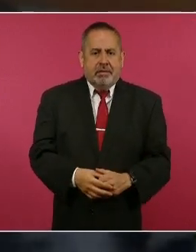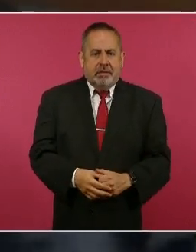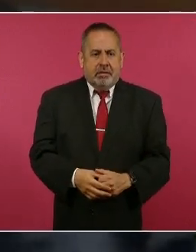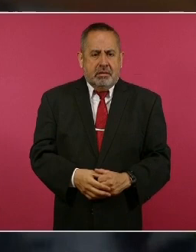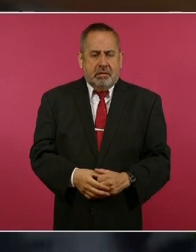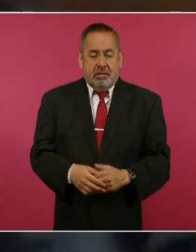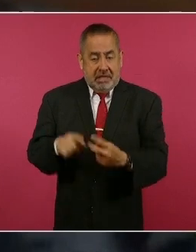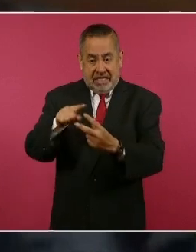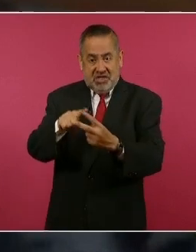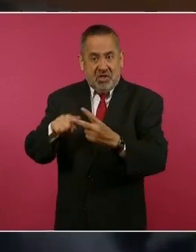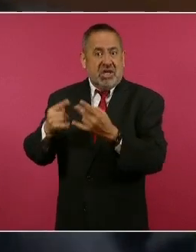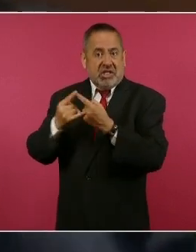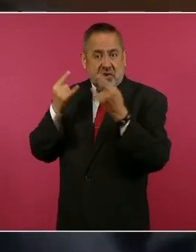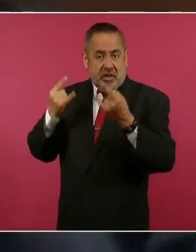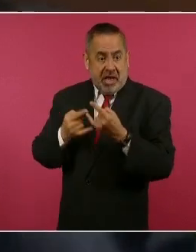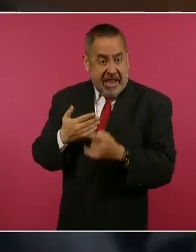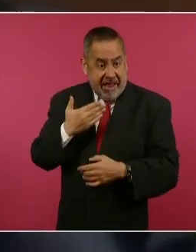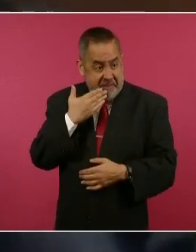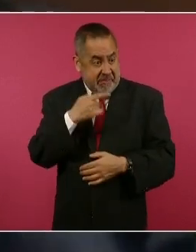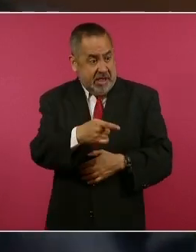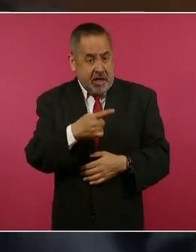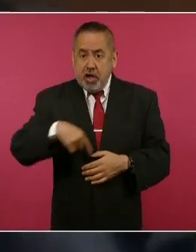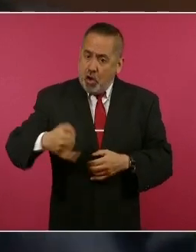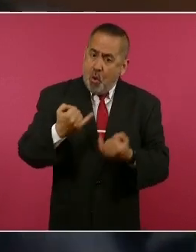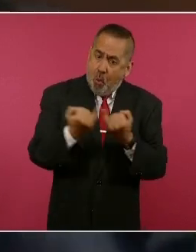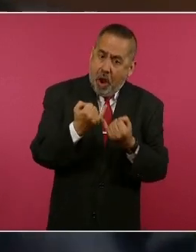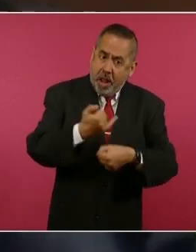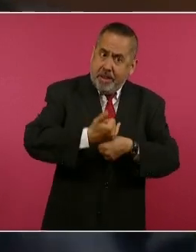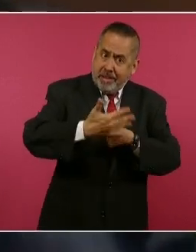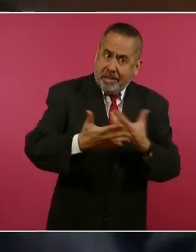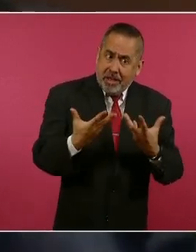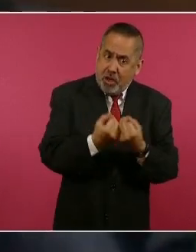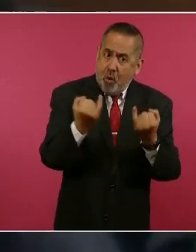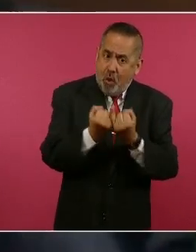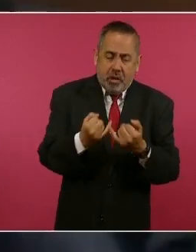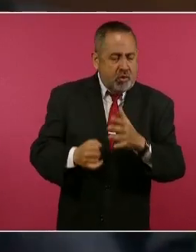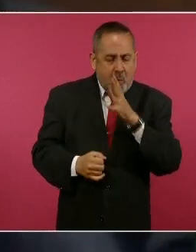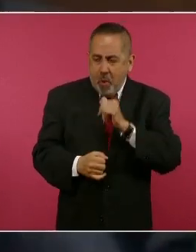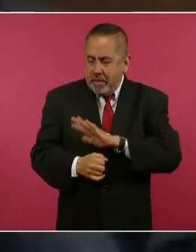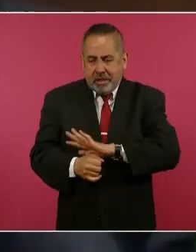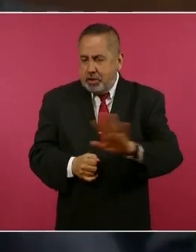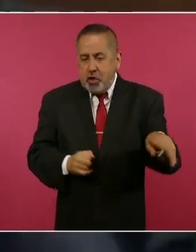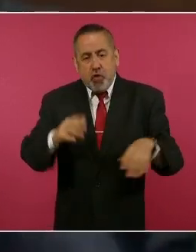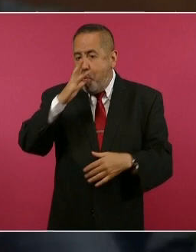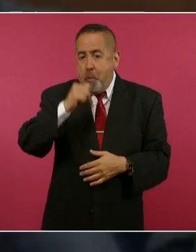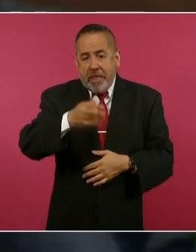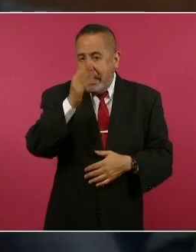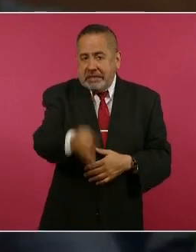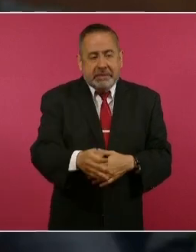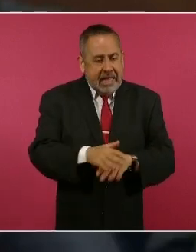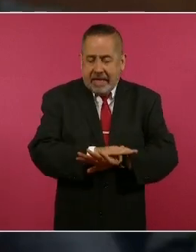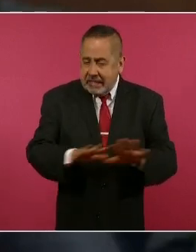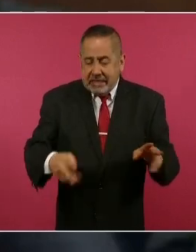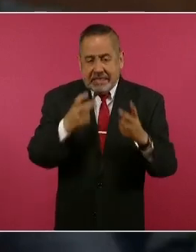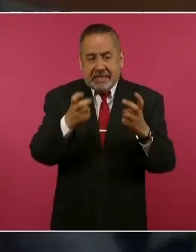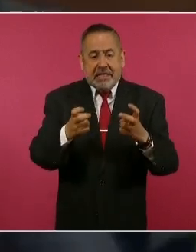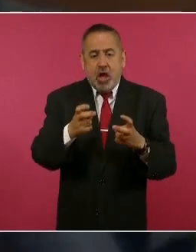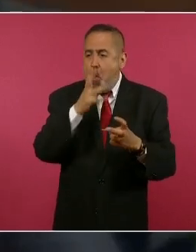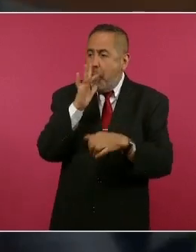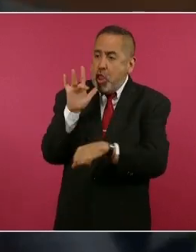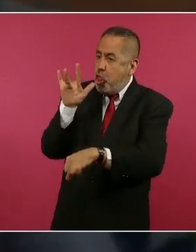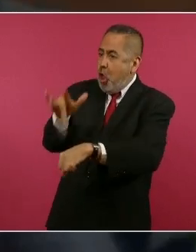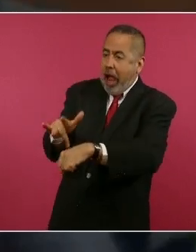Ninguno de los dos son ejemplos a seguir. Son inadmisibles desde todo punto de vista.